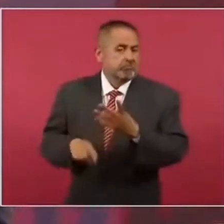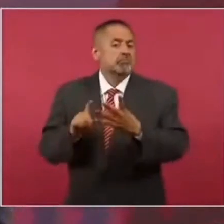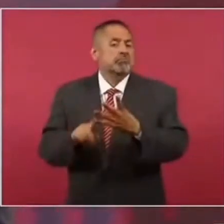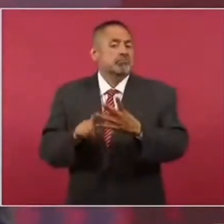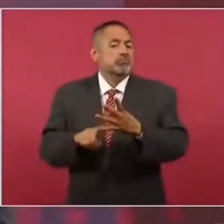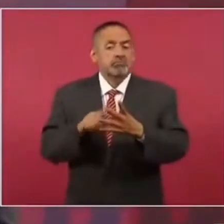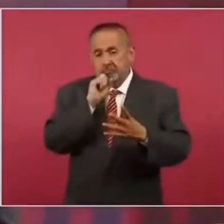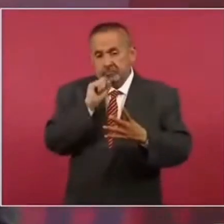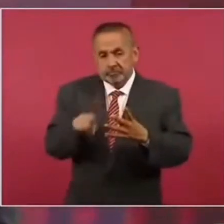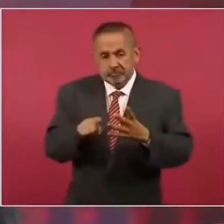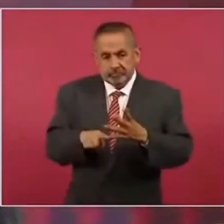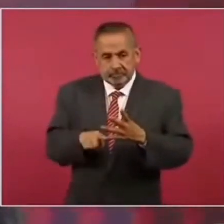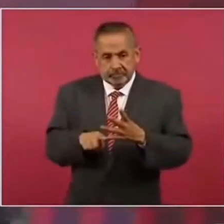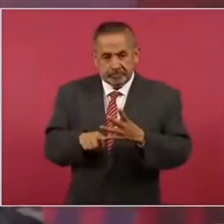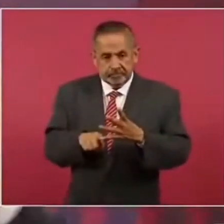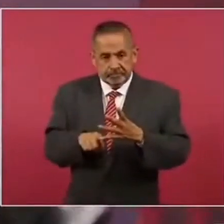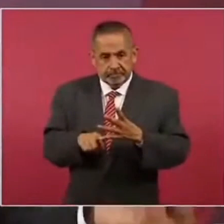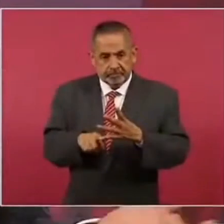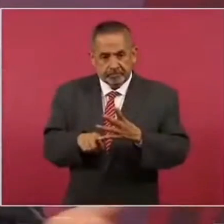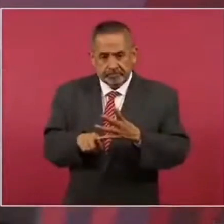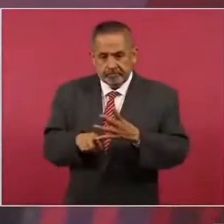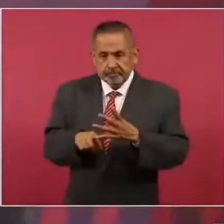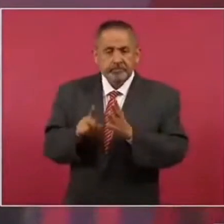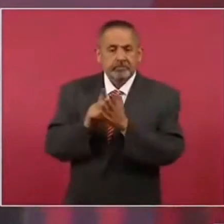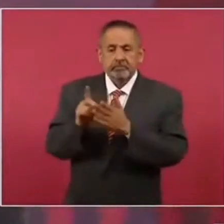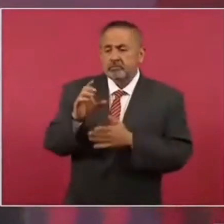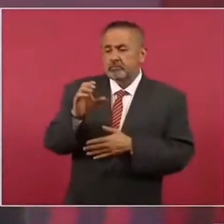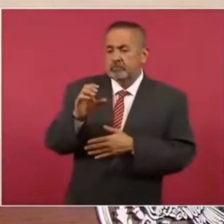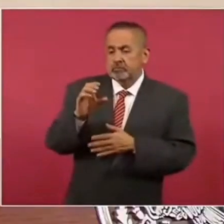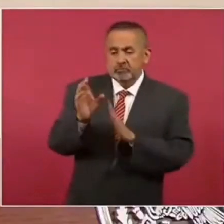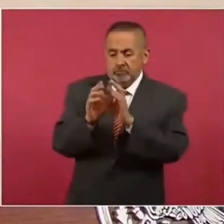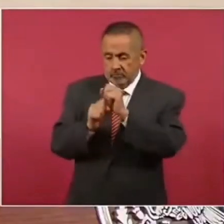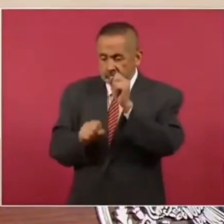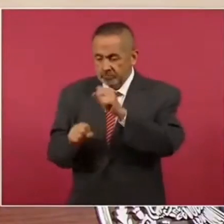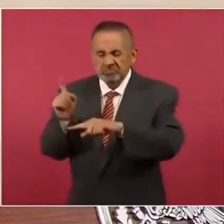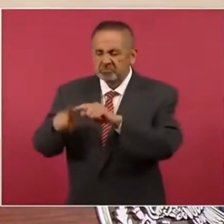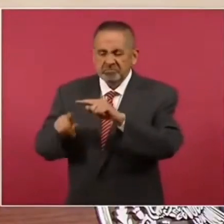incluso lo constitucional.